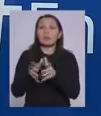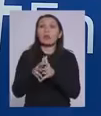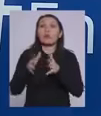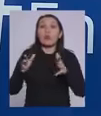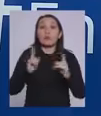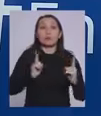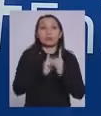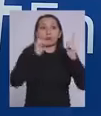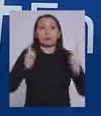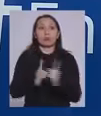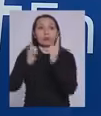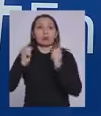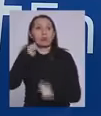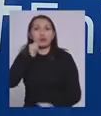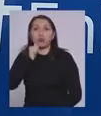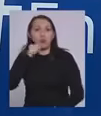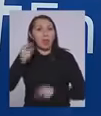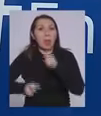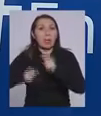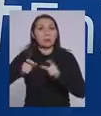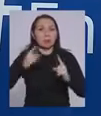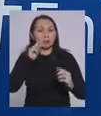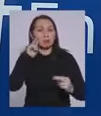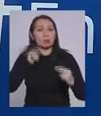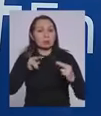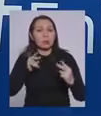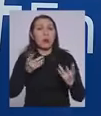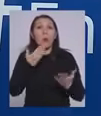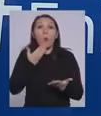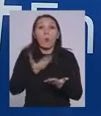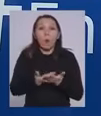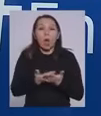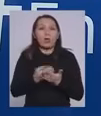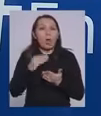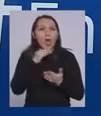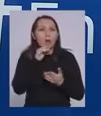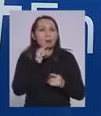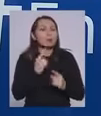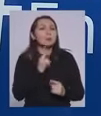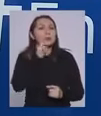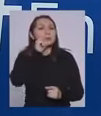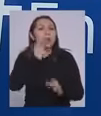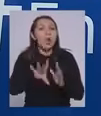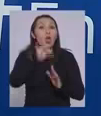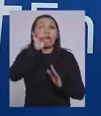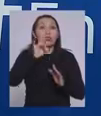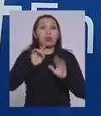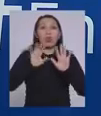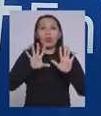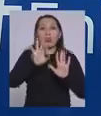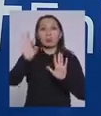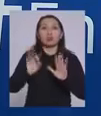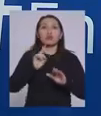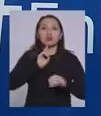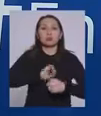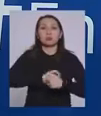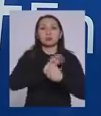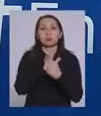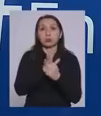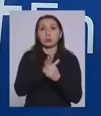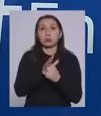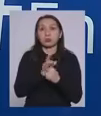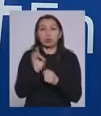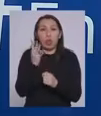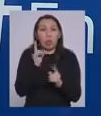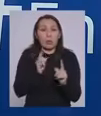mucho contacto con personas. Y al aplicar, encontró una tasa de positividad de un 10%. Y si se lo aplicó a